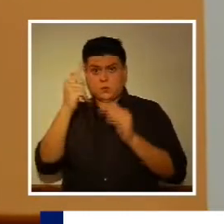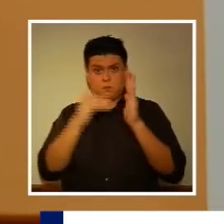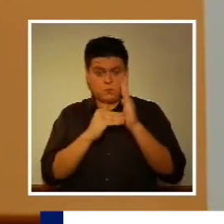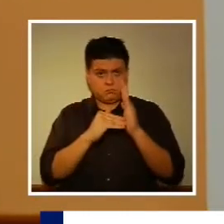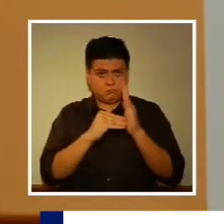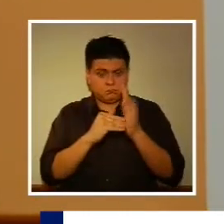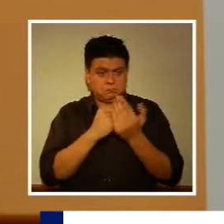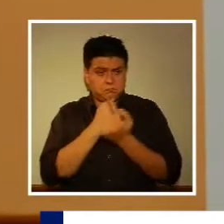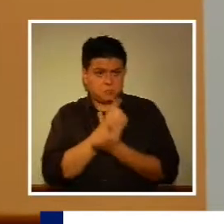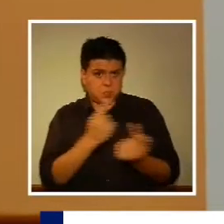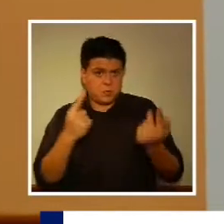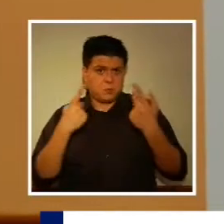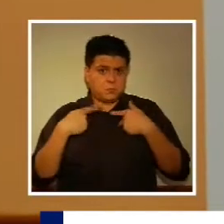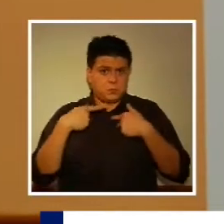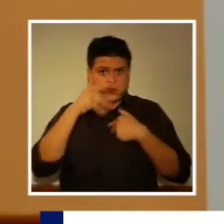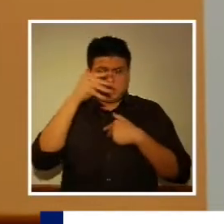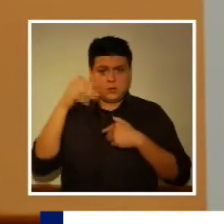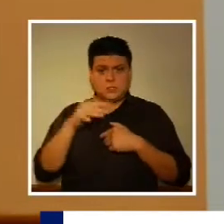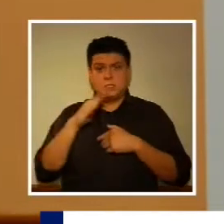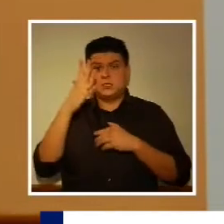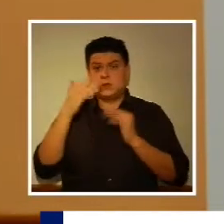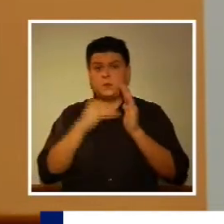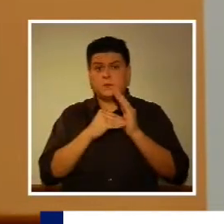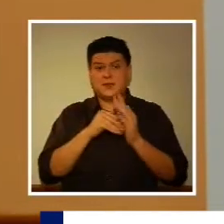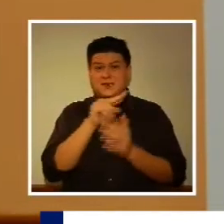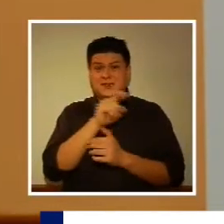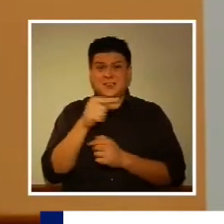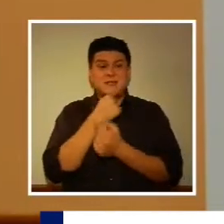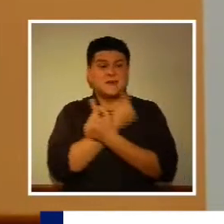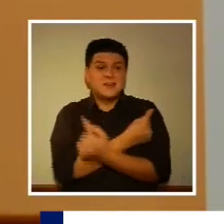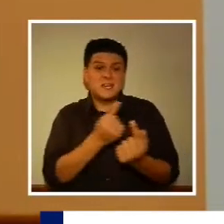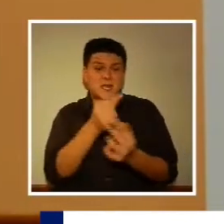neoloneses. 5.100 niños llevamos.